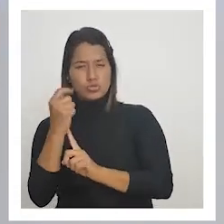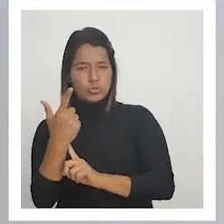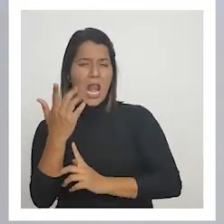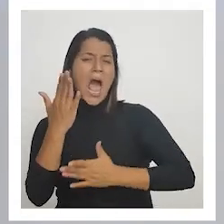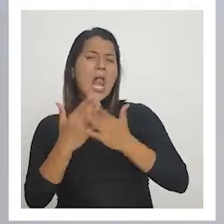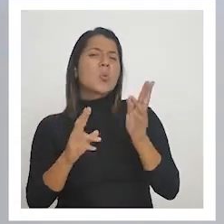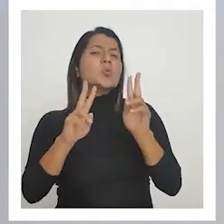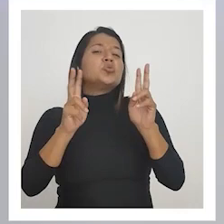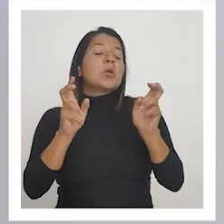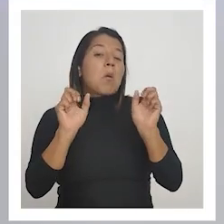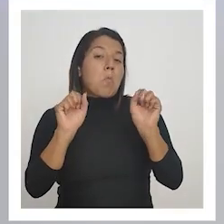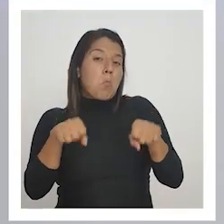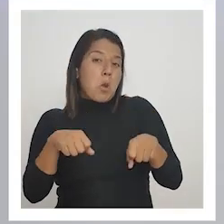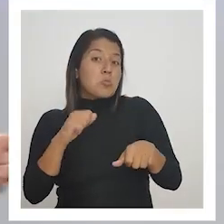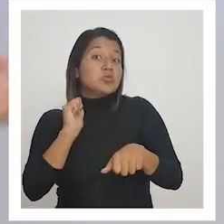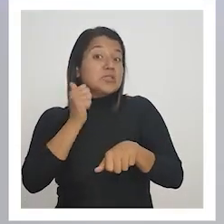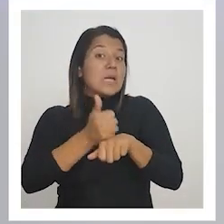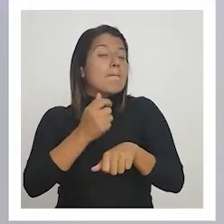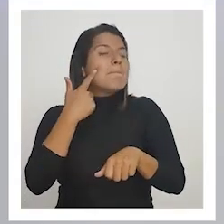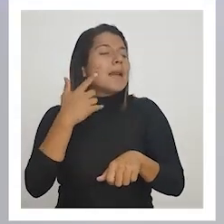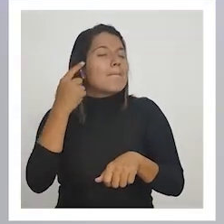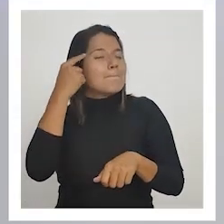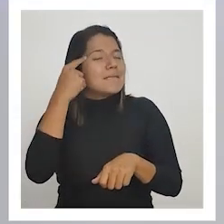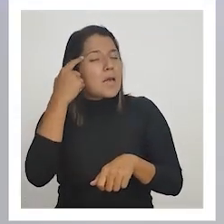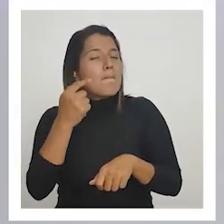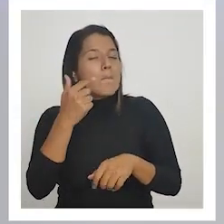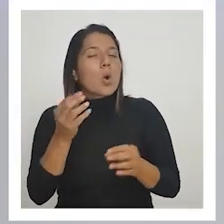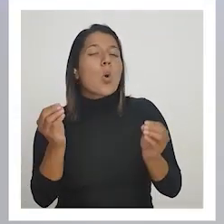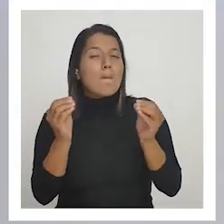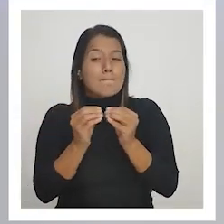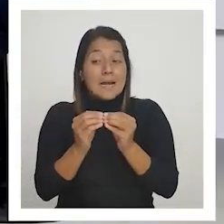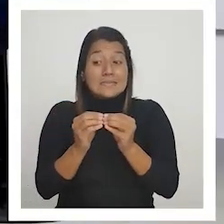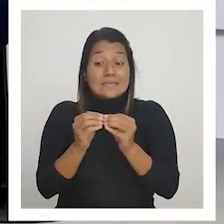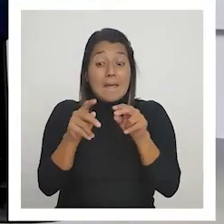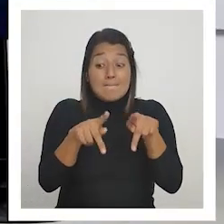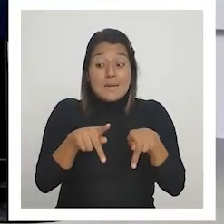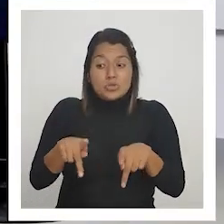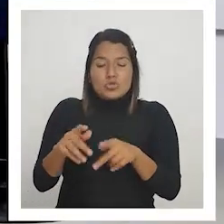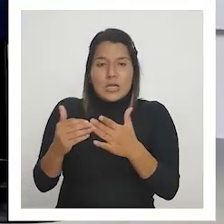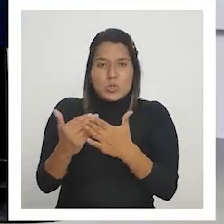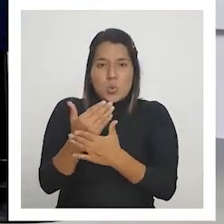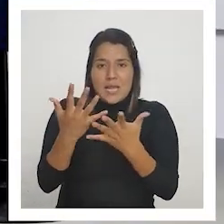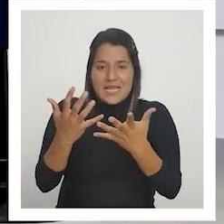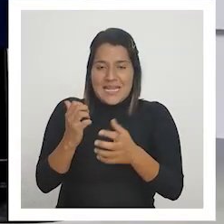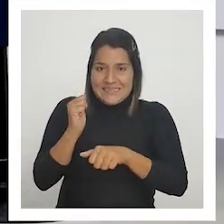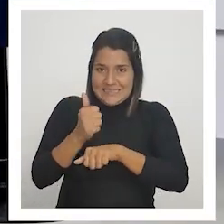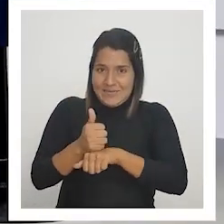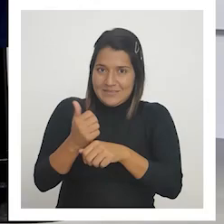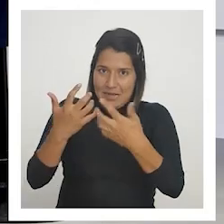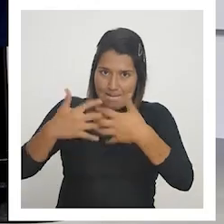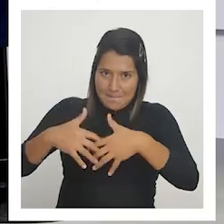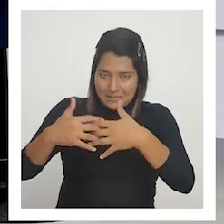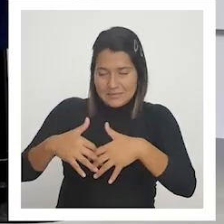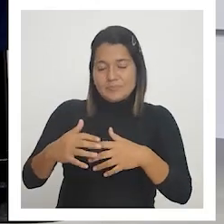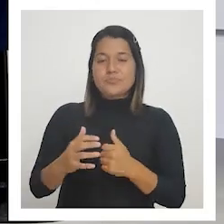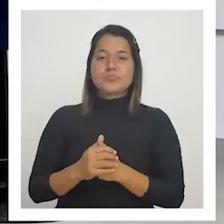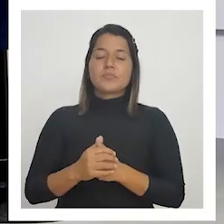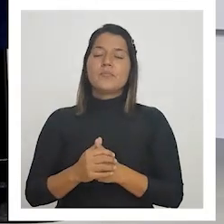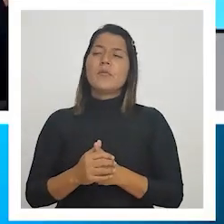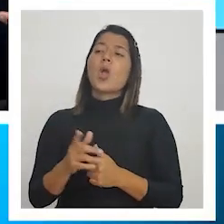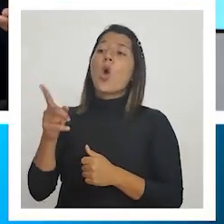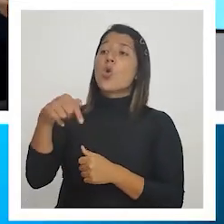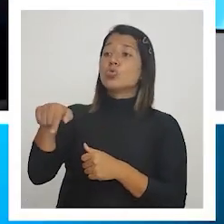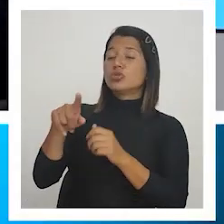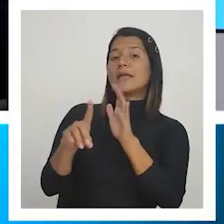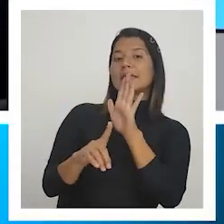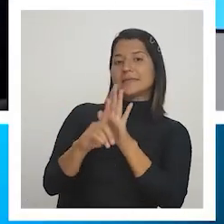un poco más en este segmento que requiere la formalización. Don Luis, bueno, ustedes desarrollan este